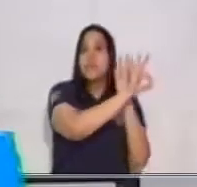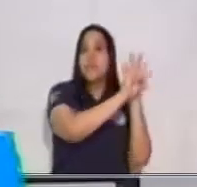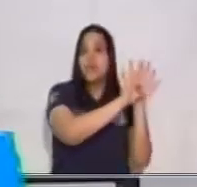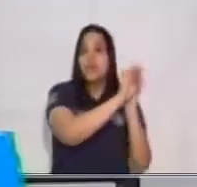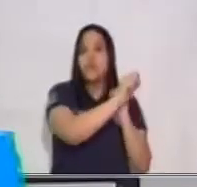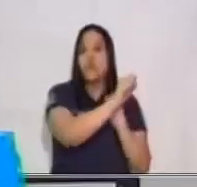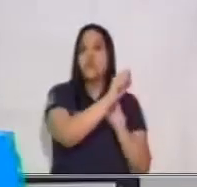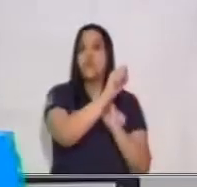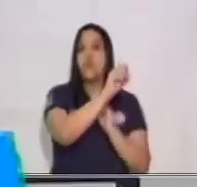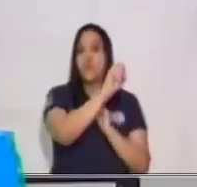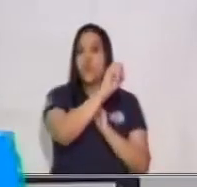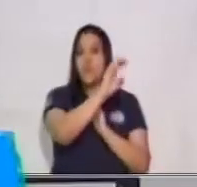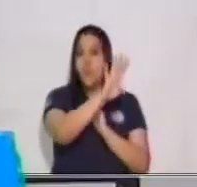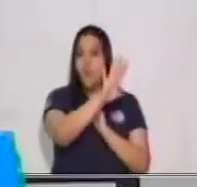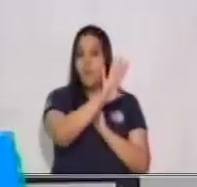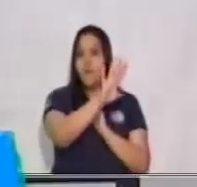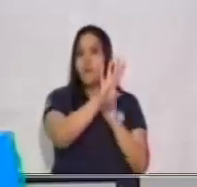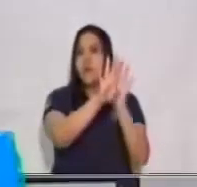138.9